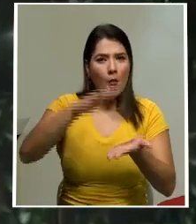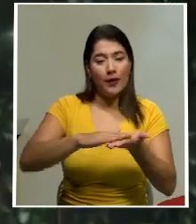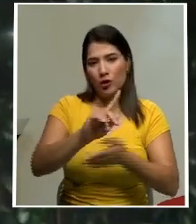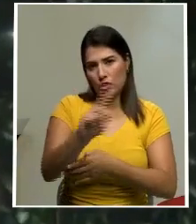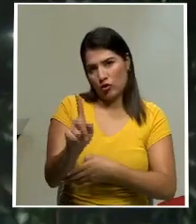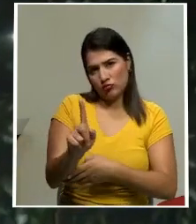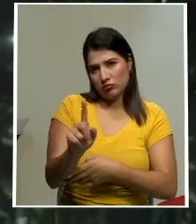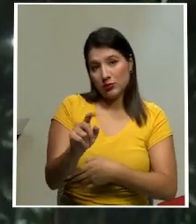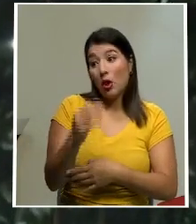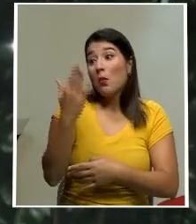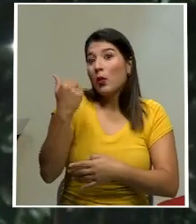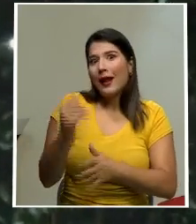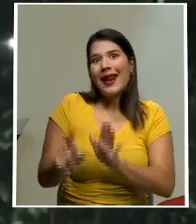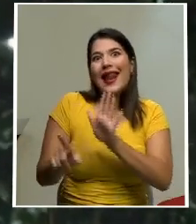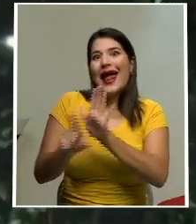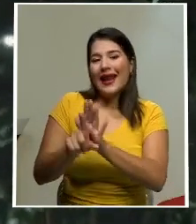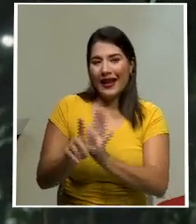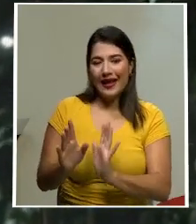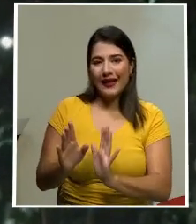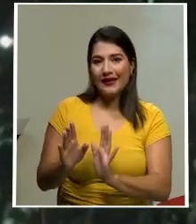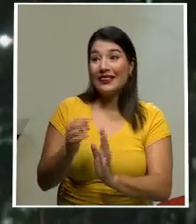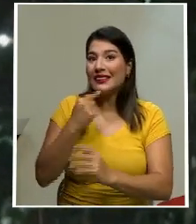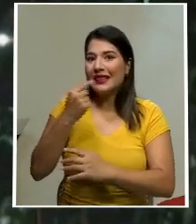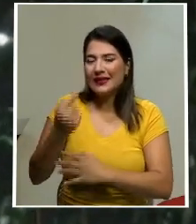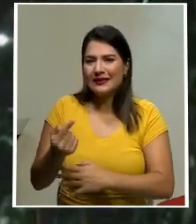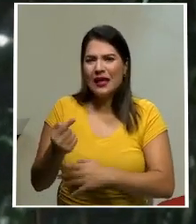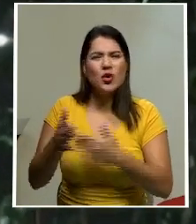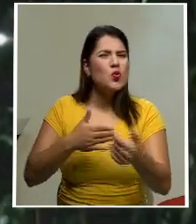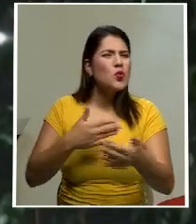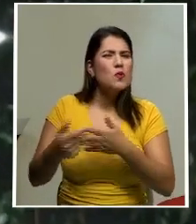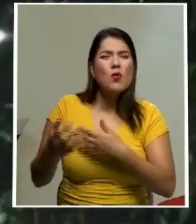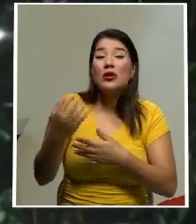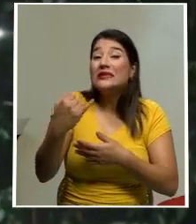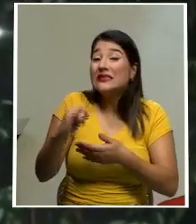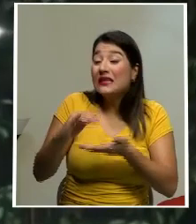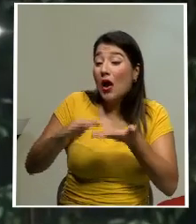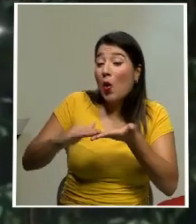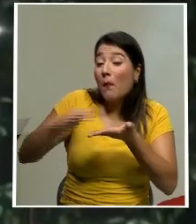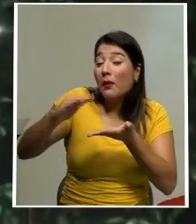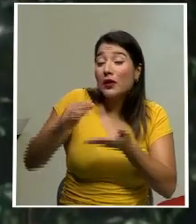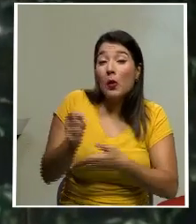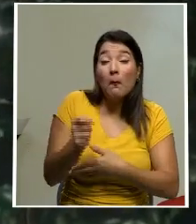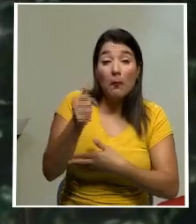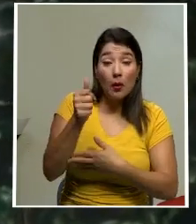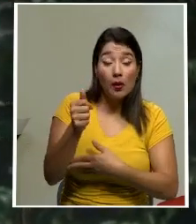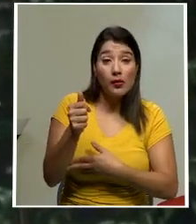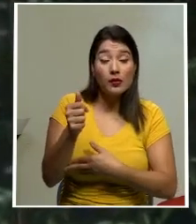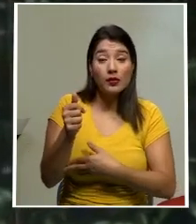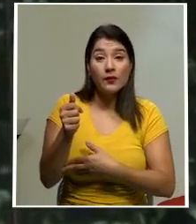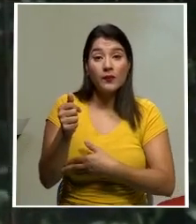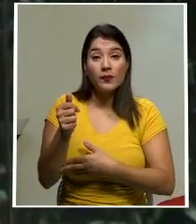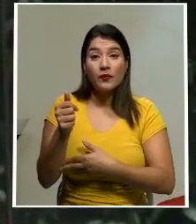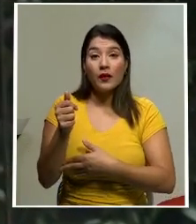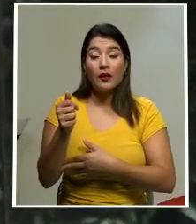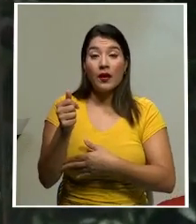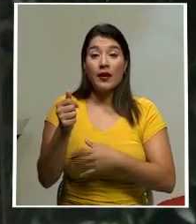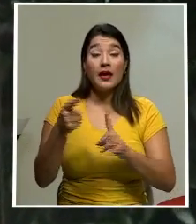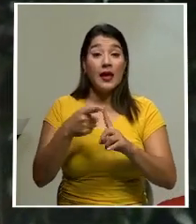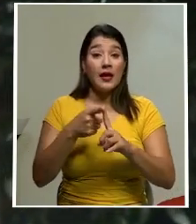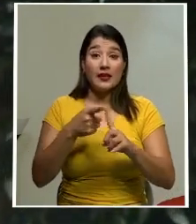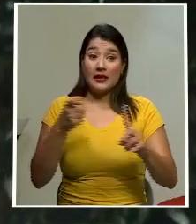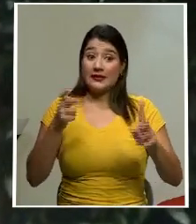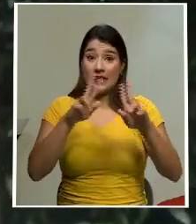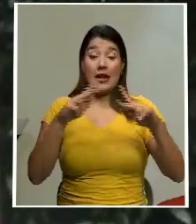de las finanzas públicas, por mínimo que sea el monto de ese aumento, desde la fracción